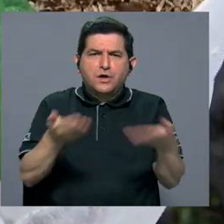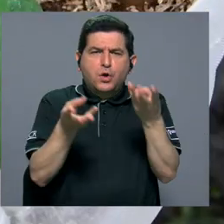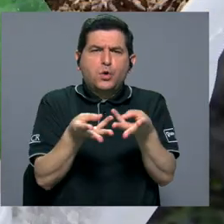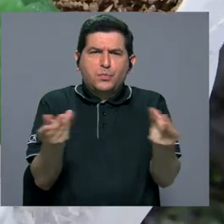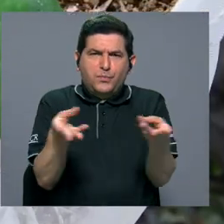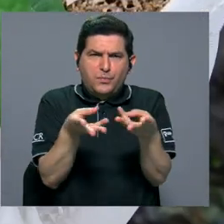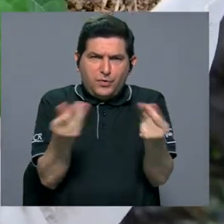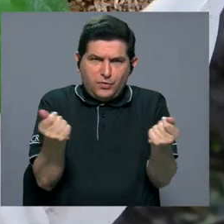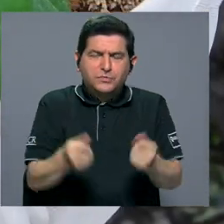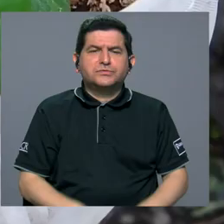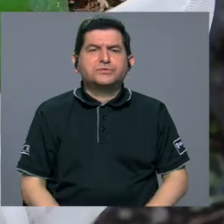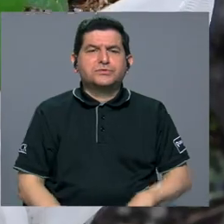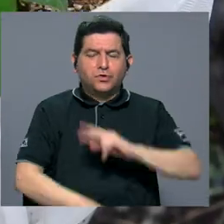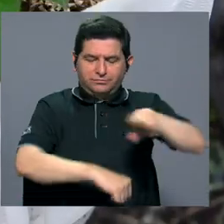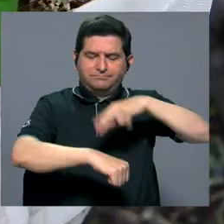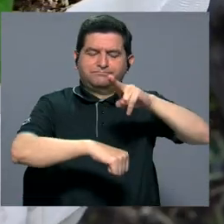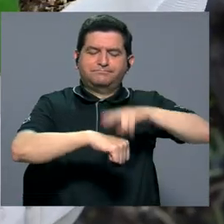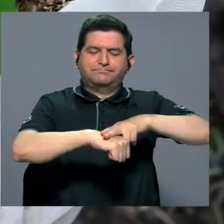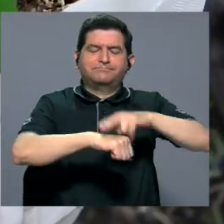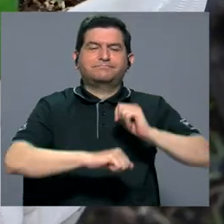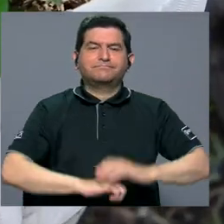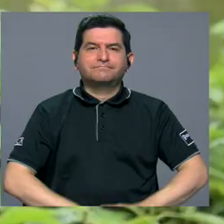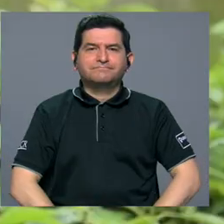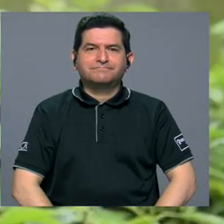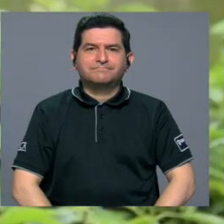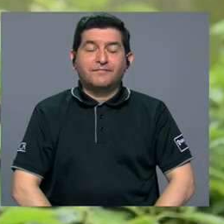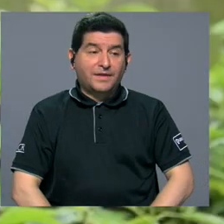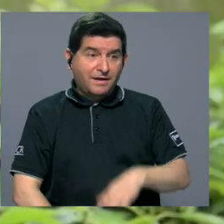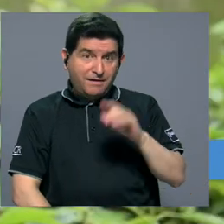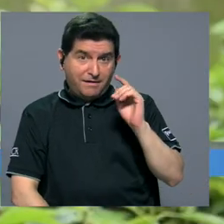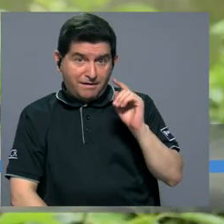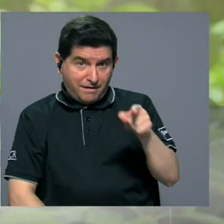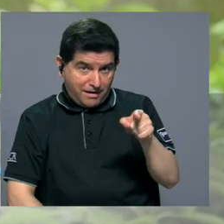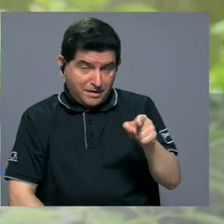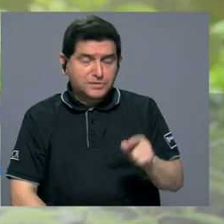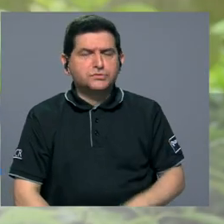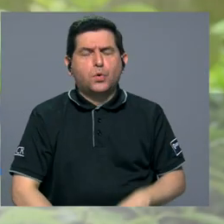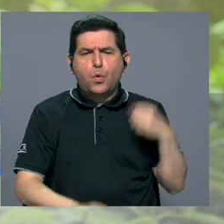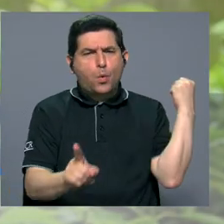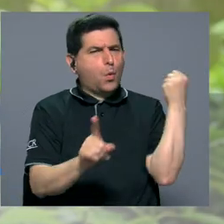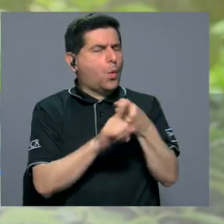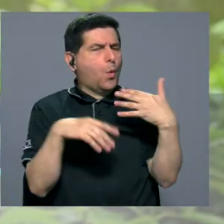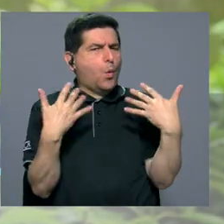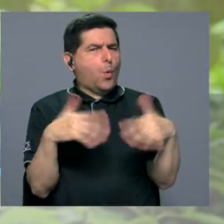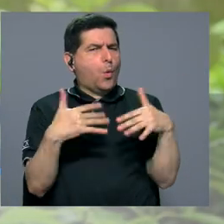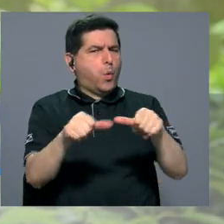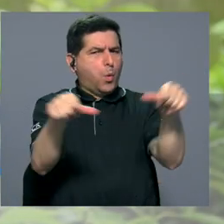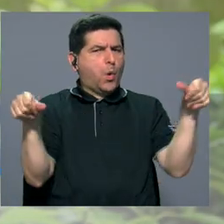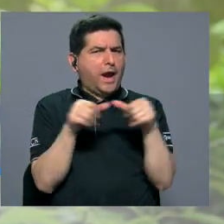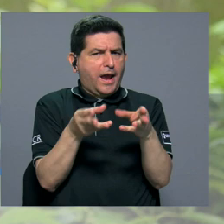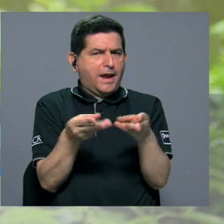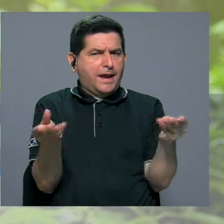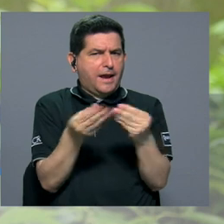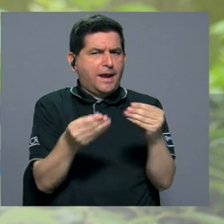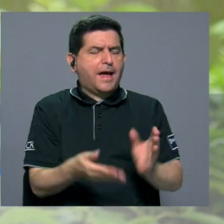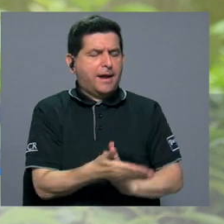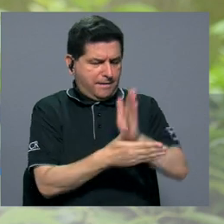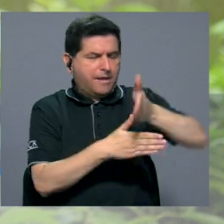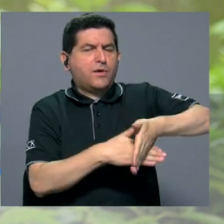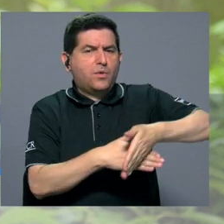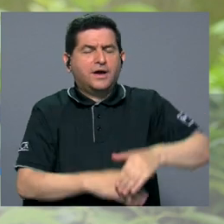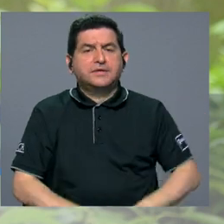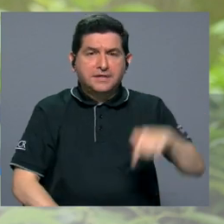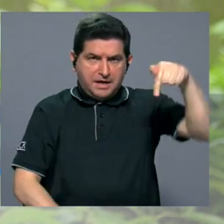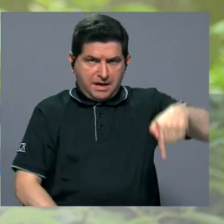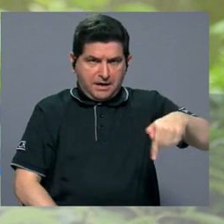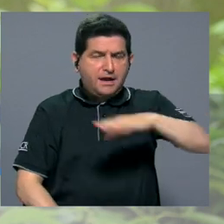la productividad a nivel nacional. Eso tiene un enorme impacto para el sector productivo de aguacate a